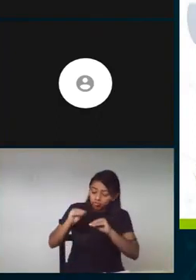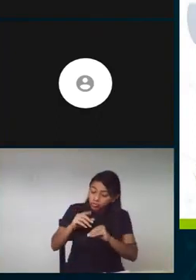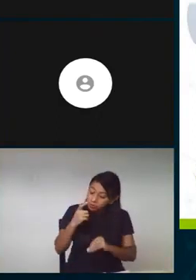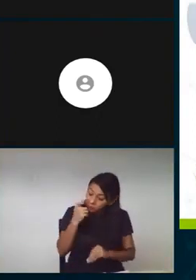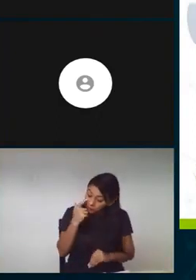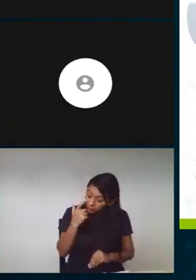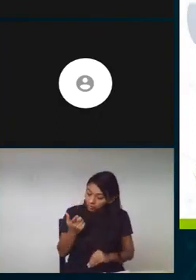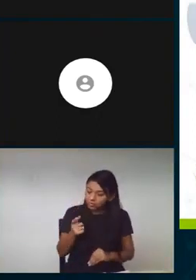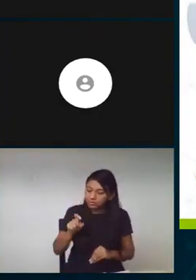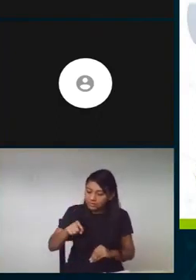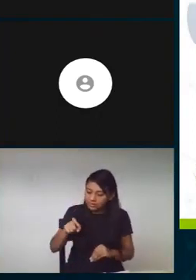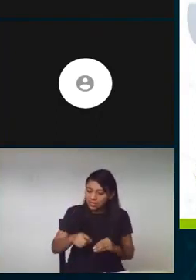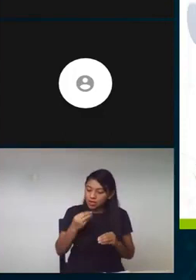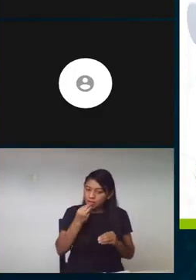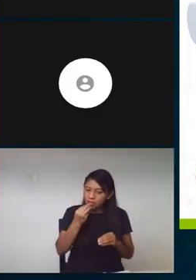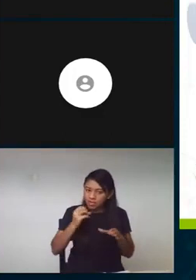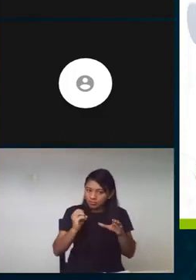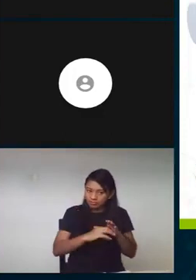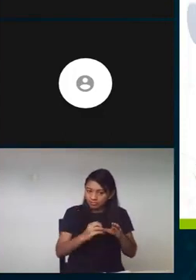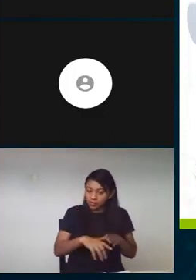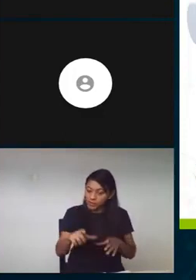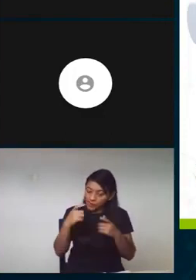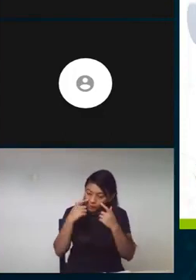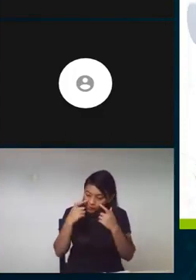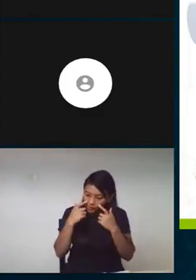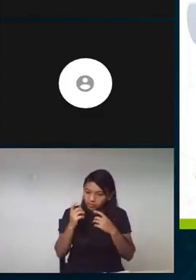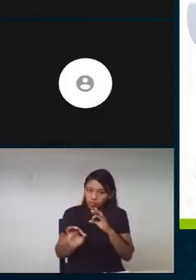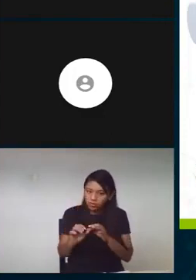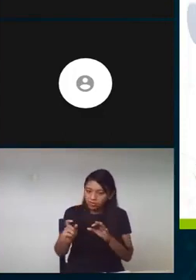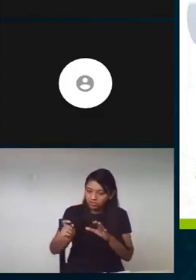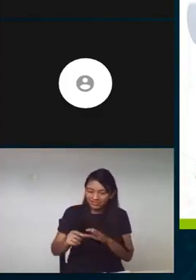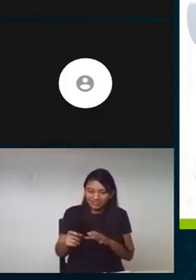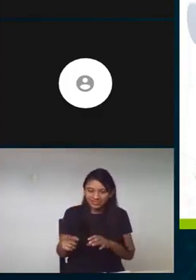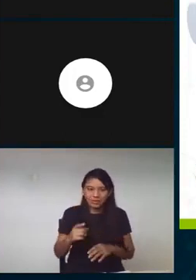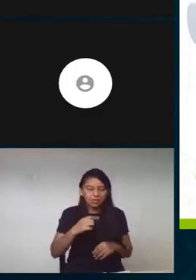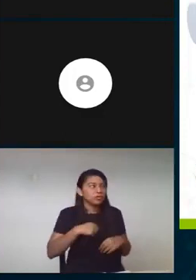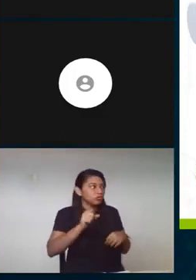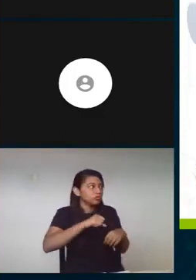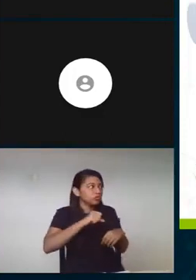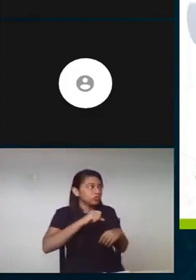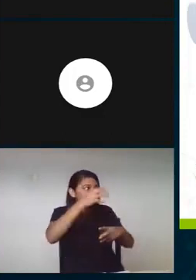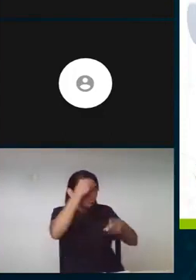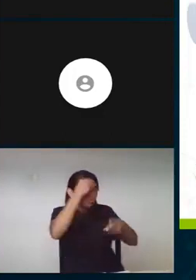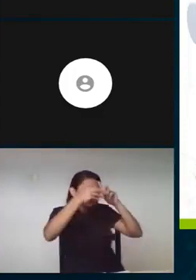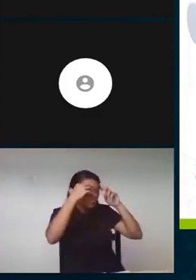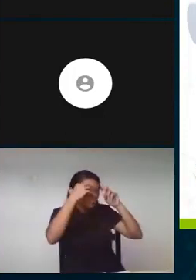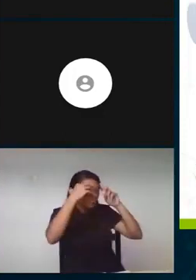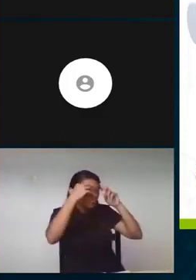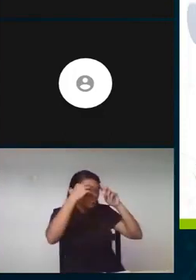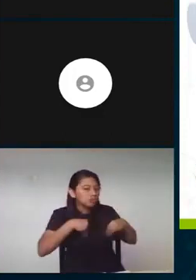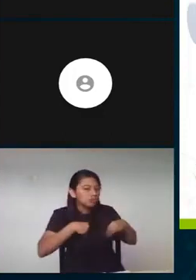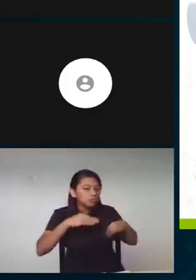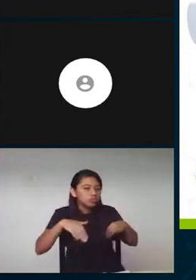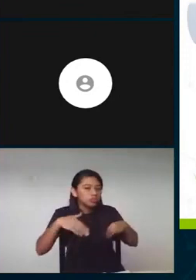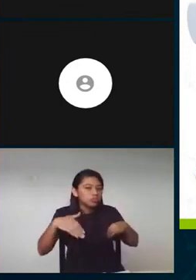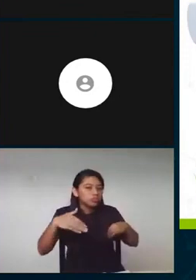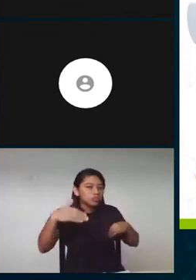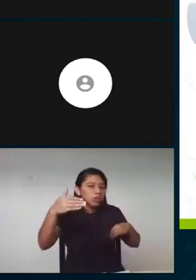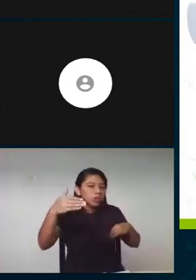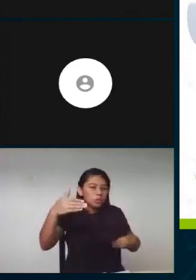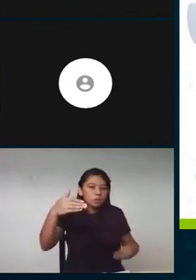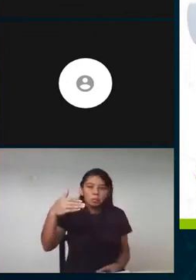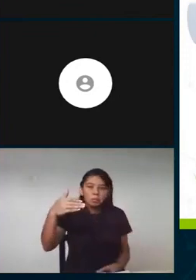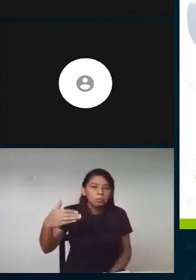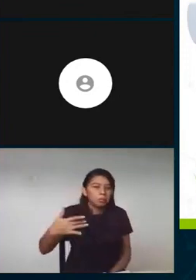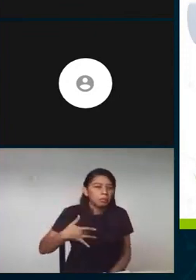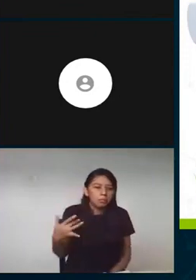se regula, las empresas se regulan un poco más en el tema de los residuos, pero nosotros en nuestras casitas no estamos realizando ese proceso, el cual es